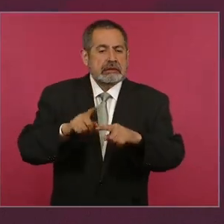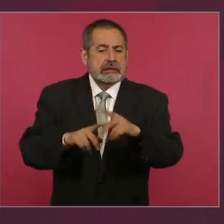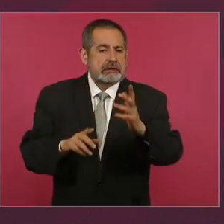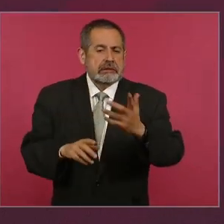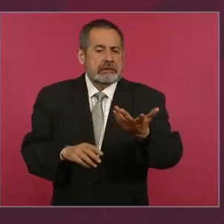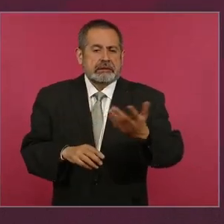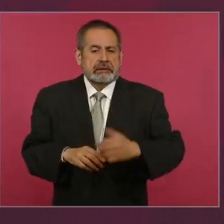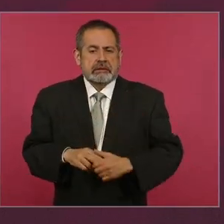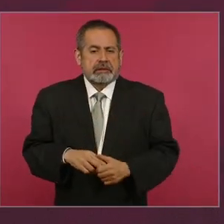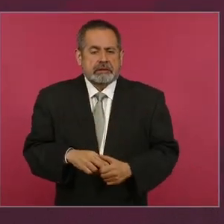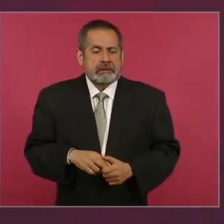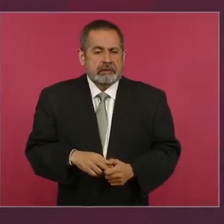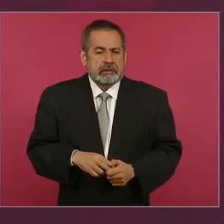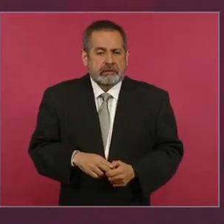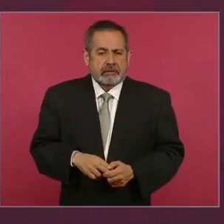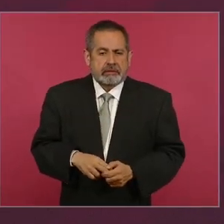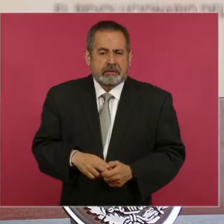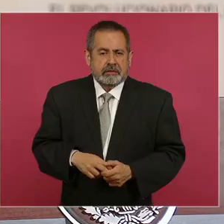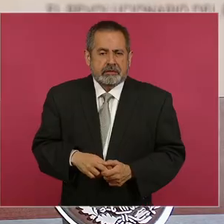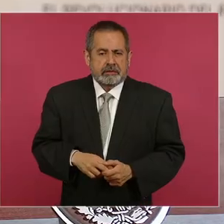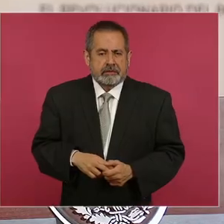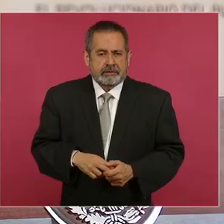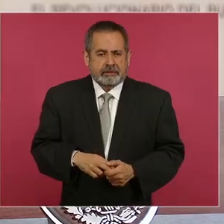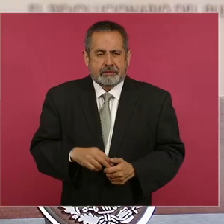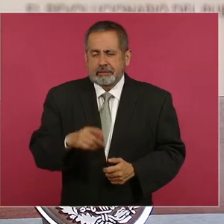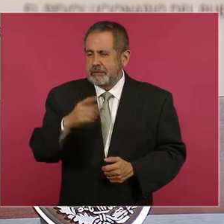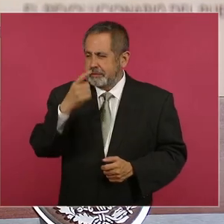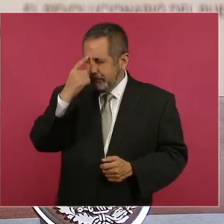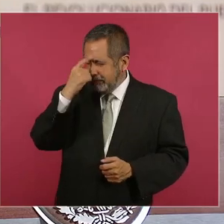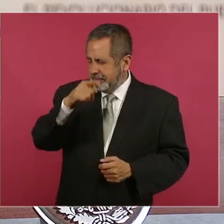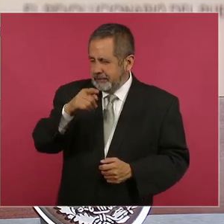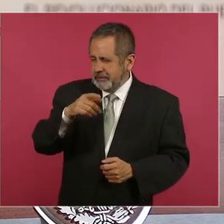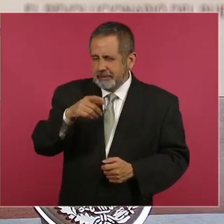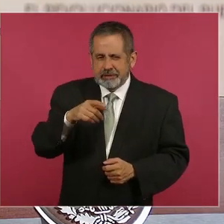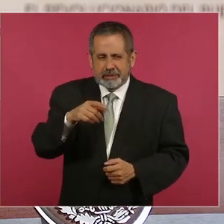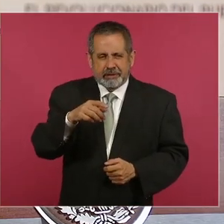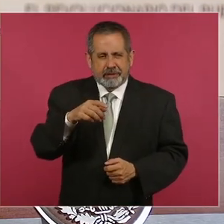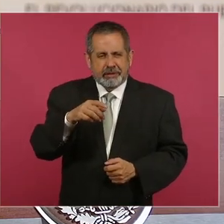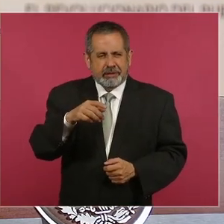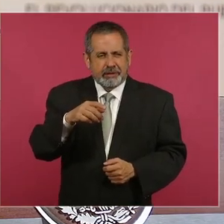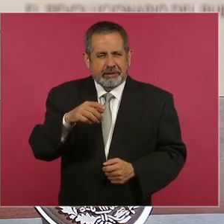¿cómo son las MIAs famosas?